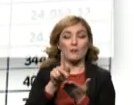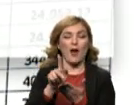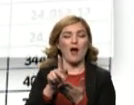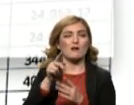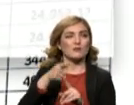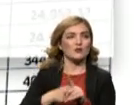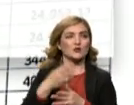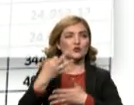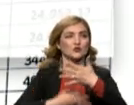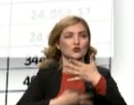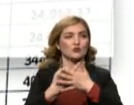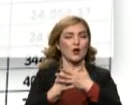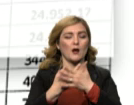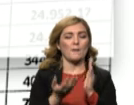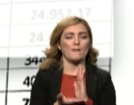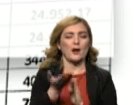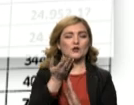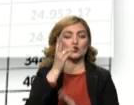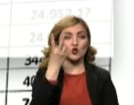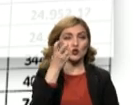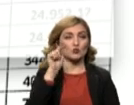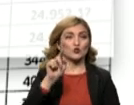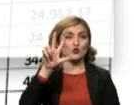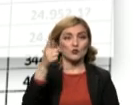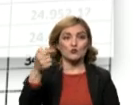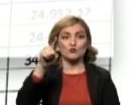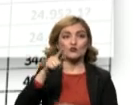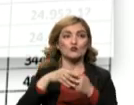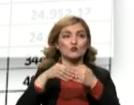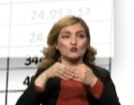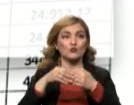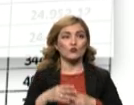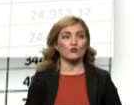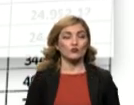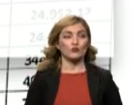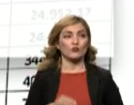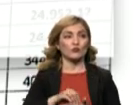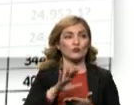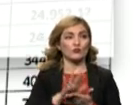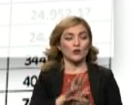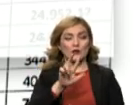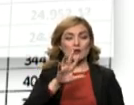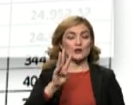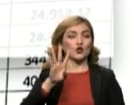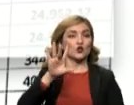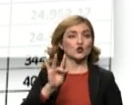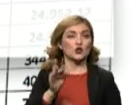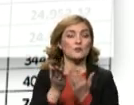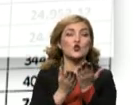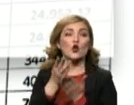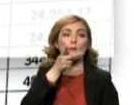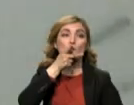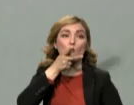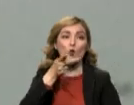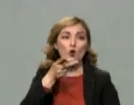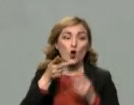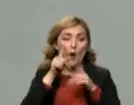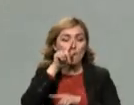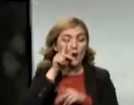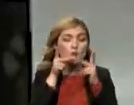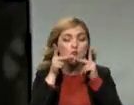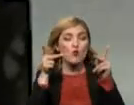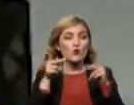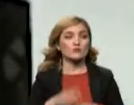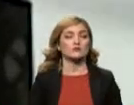indemnizaciones sería superior a los 12.3 millones de dólares. Aplicable a 368 servidores. No obstante,